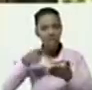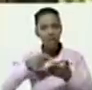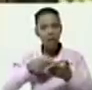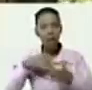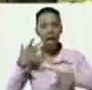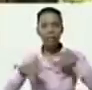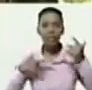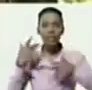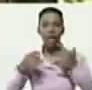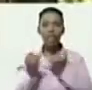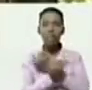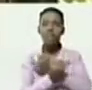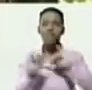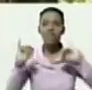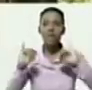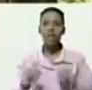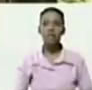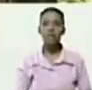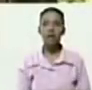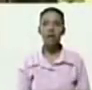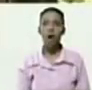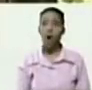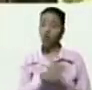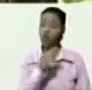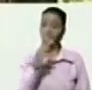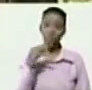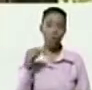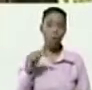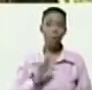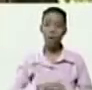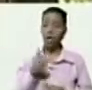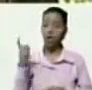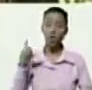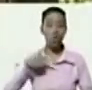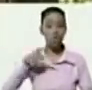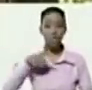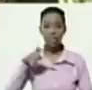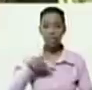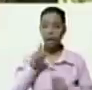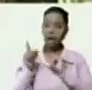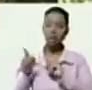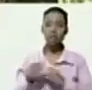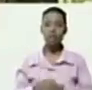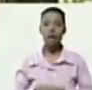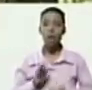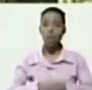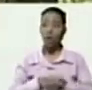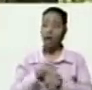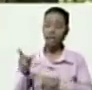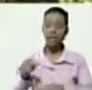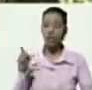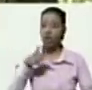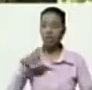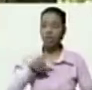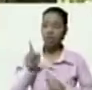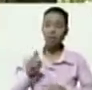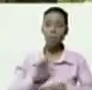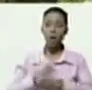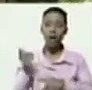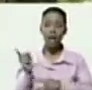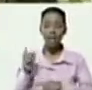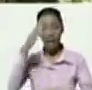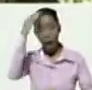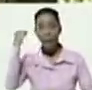independencia? No, no, ese no convenía. Ese no convenía, porque ese era el